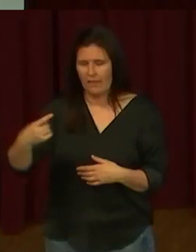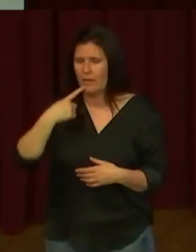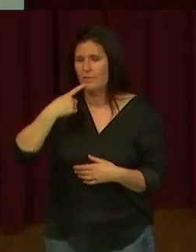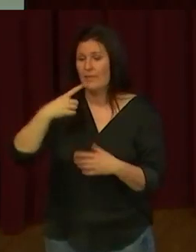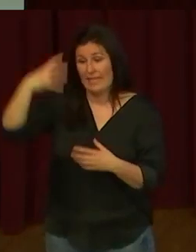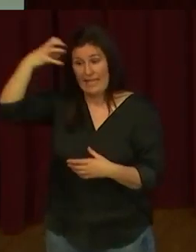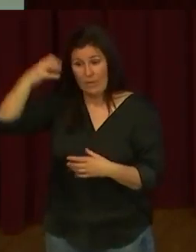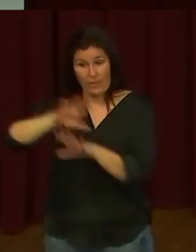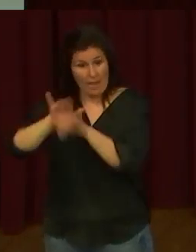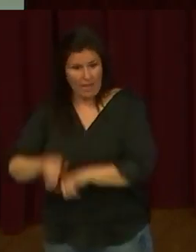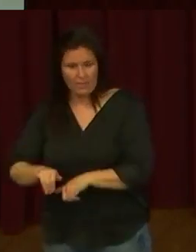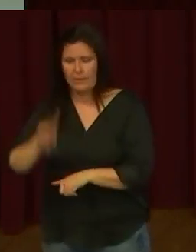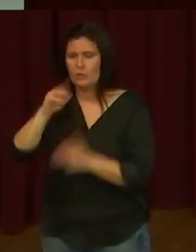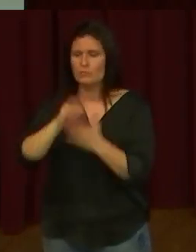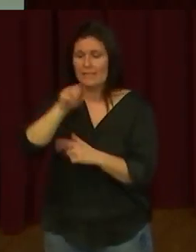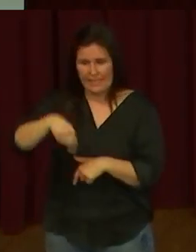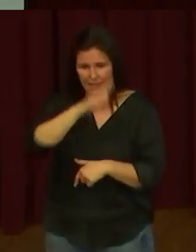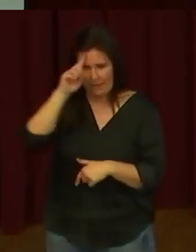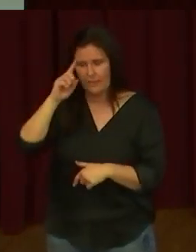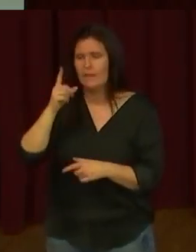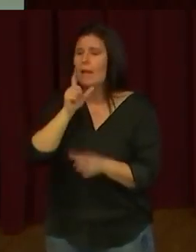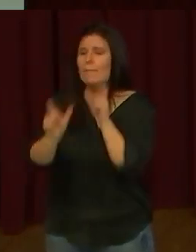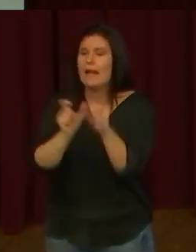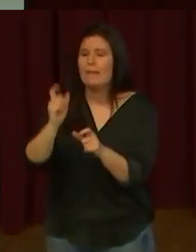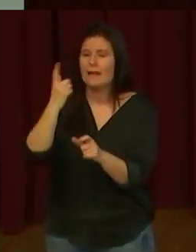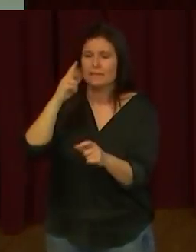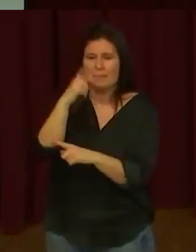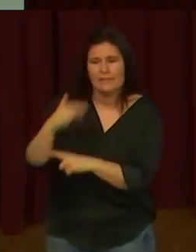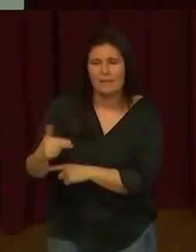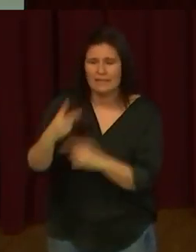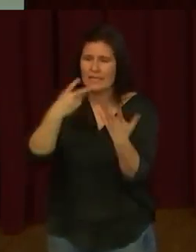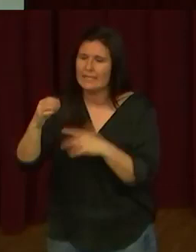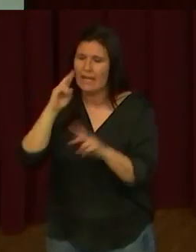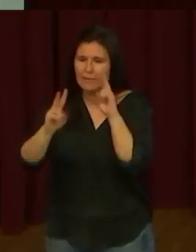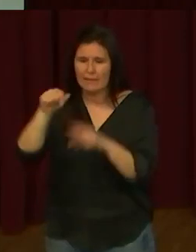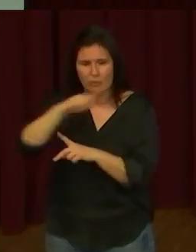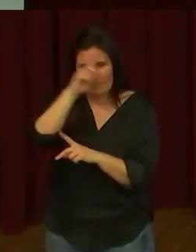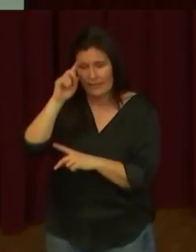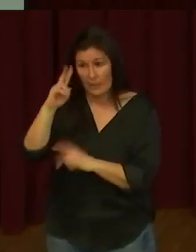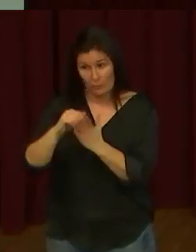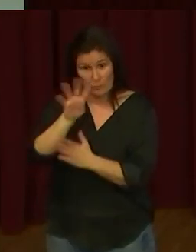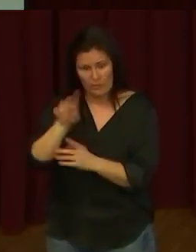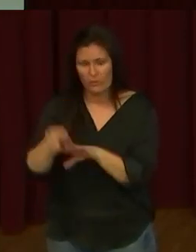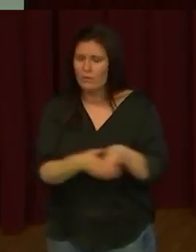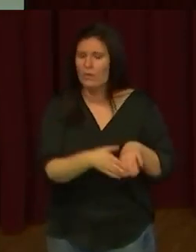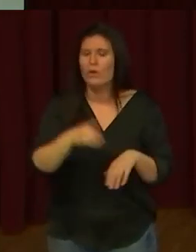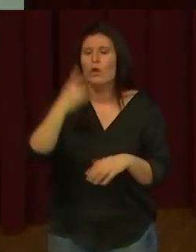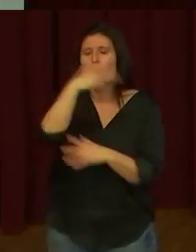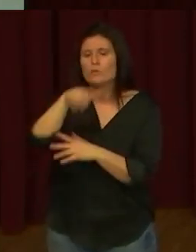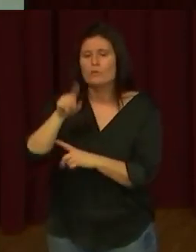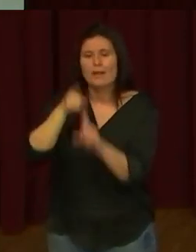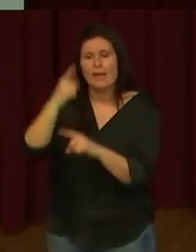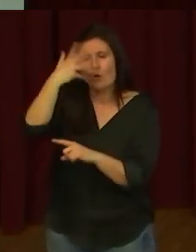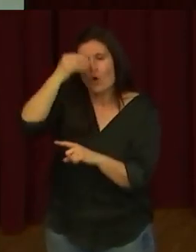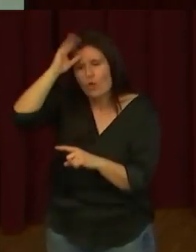de la paz en el 2003 en madrid palabras pintadas 70 miradas sobre madrid en el 2004 museos para el conocimiento